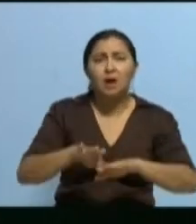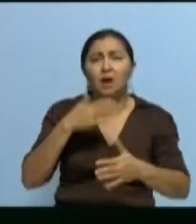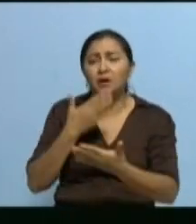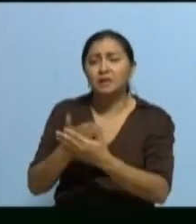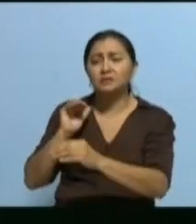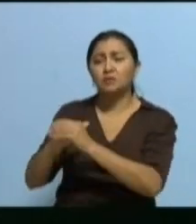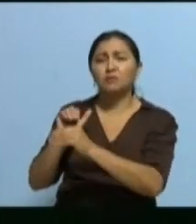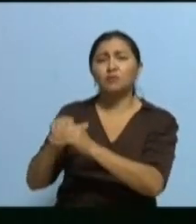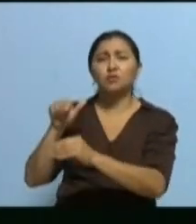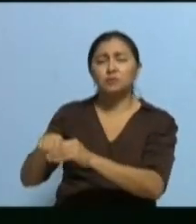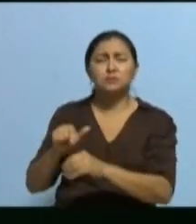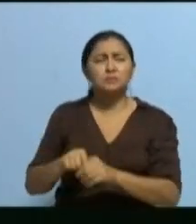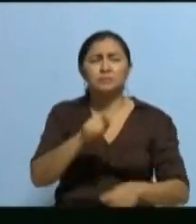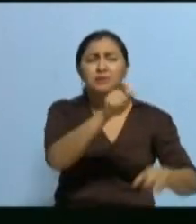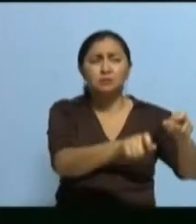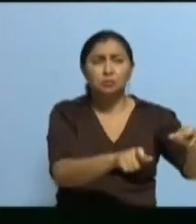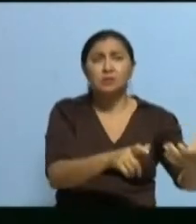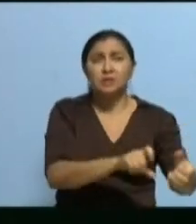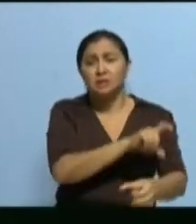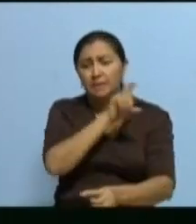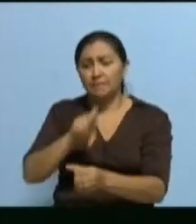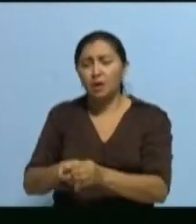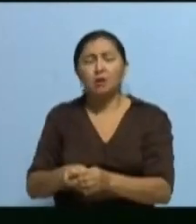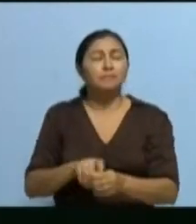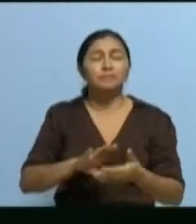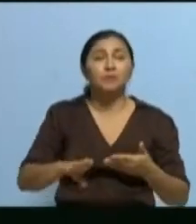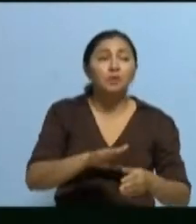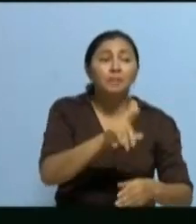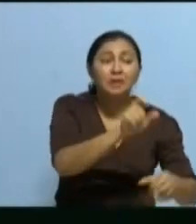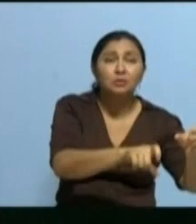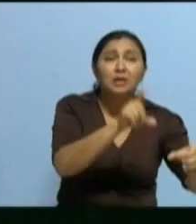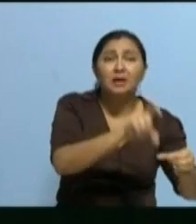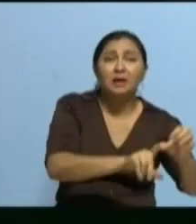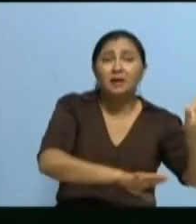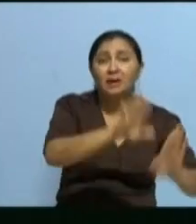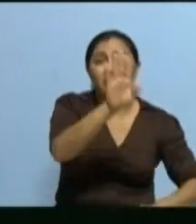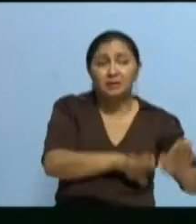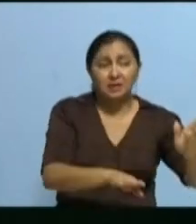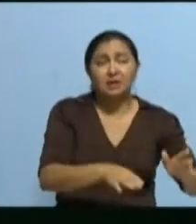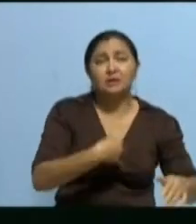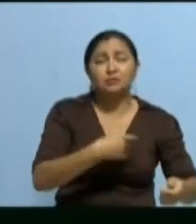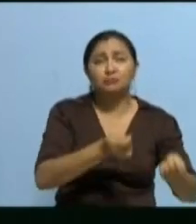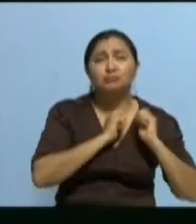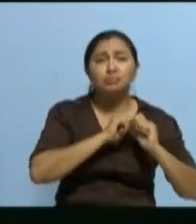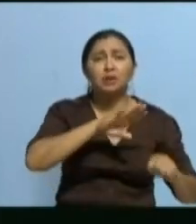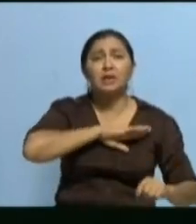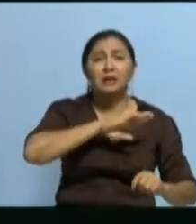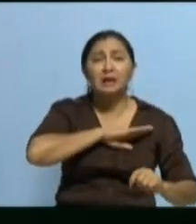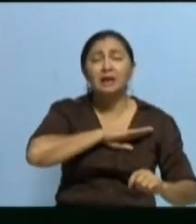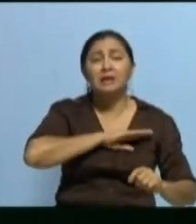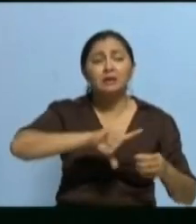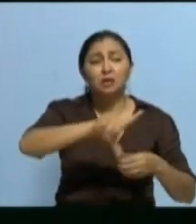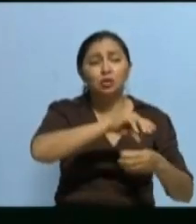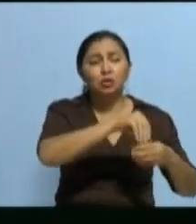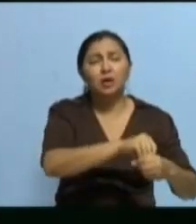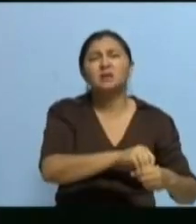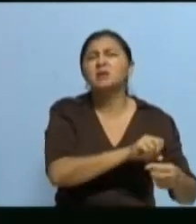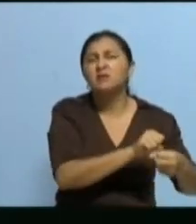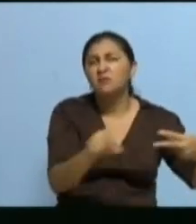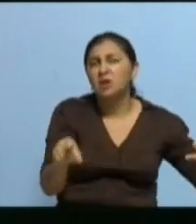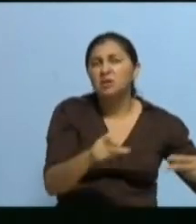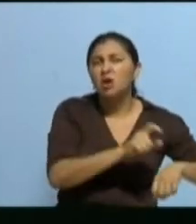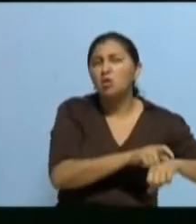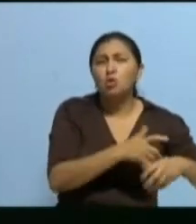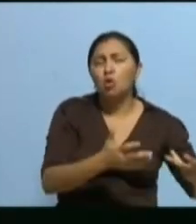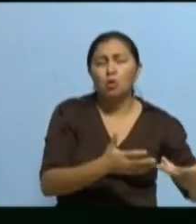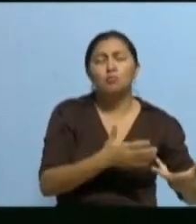¿Cómo deben hacer las personas que quieran inscribirse para participar y llegar a ser alcaldes locales? ¿Y en qué fecha pueden hacerlo?